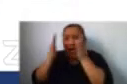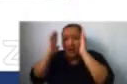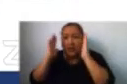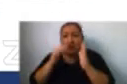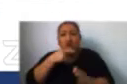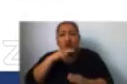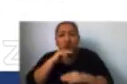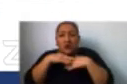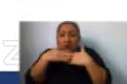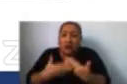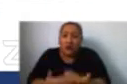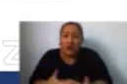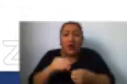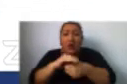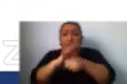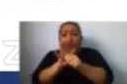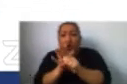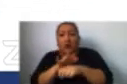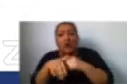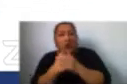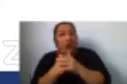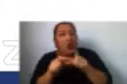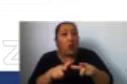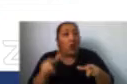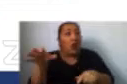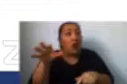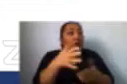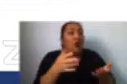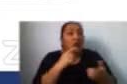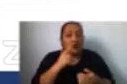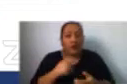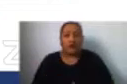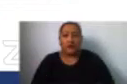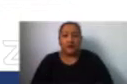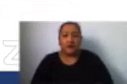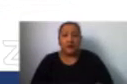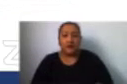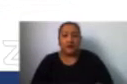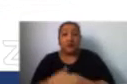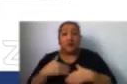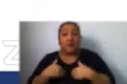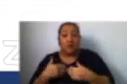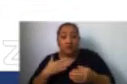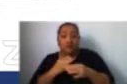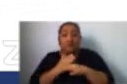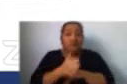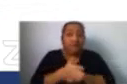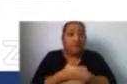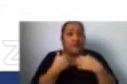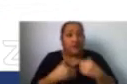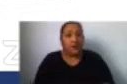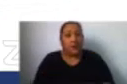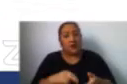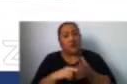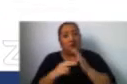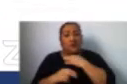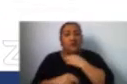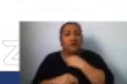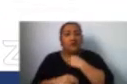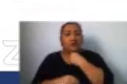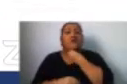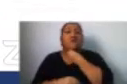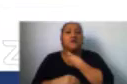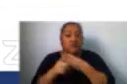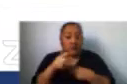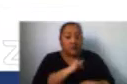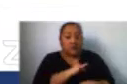mujeres gestantes COVID en toda la jurisdicción. Tras nuestra intervención, se logró que funcionarios de esta institución, de